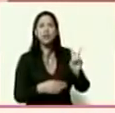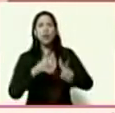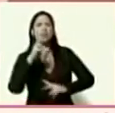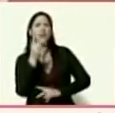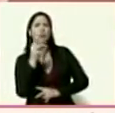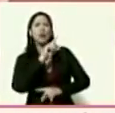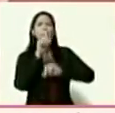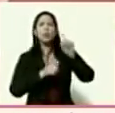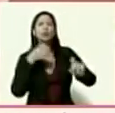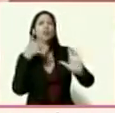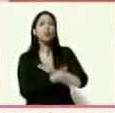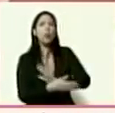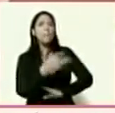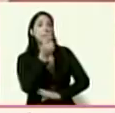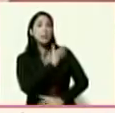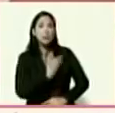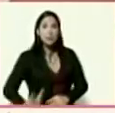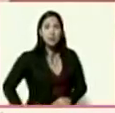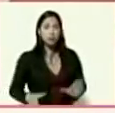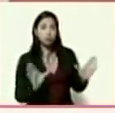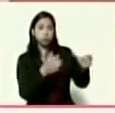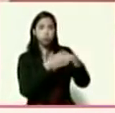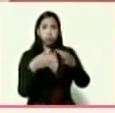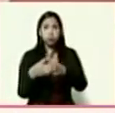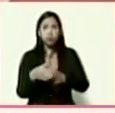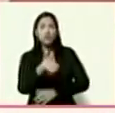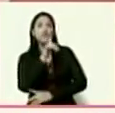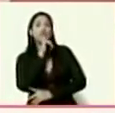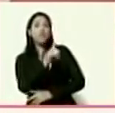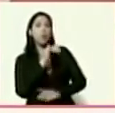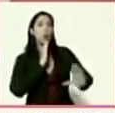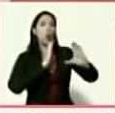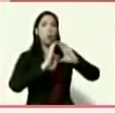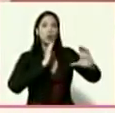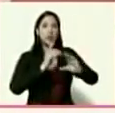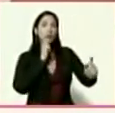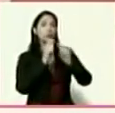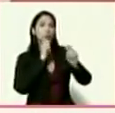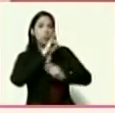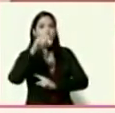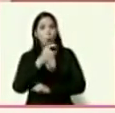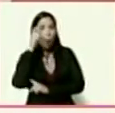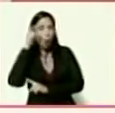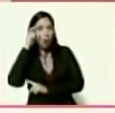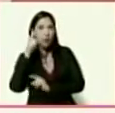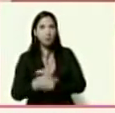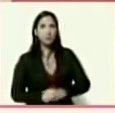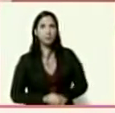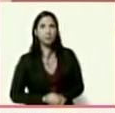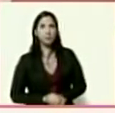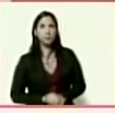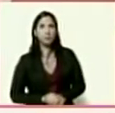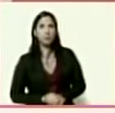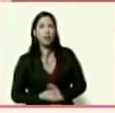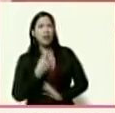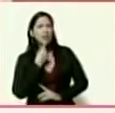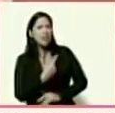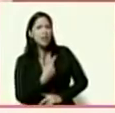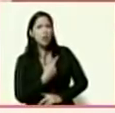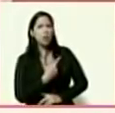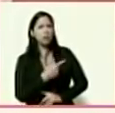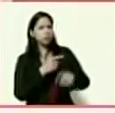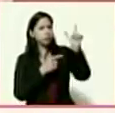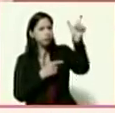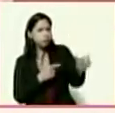ver con que el vicepresidente sectorial para la Información, Comunicación y Turismo, Jorge Rodríguez, precisaba que el dirigente del